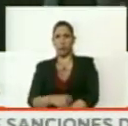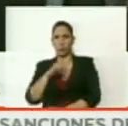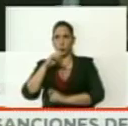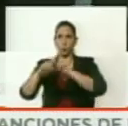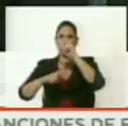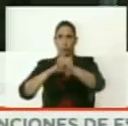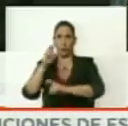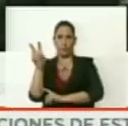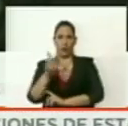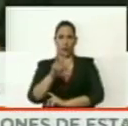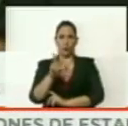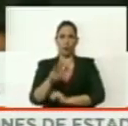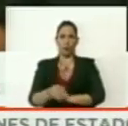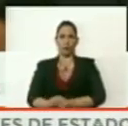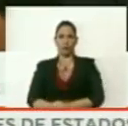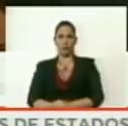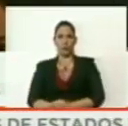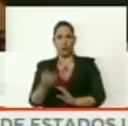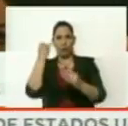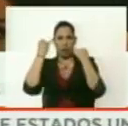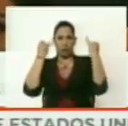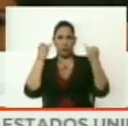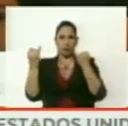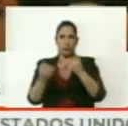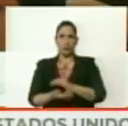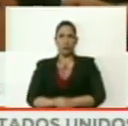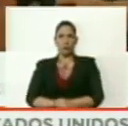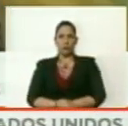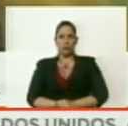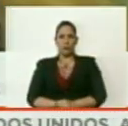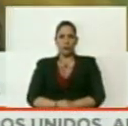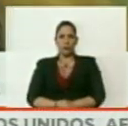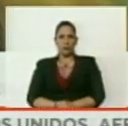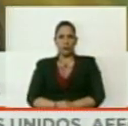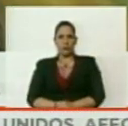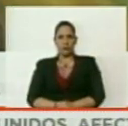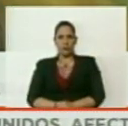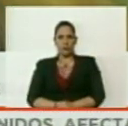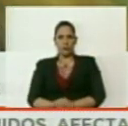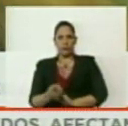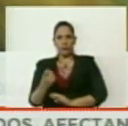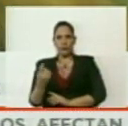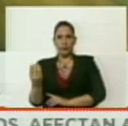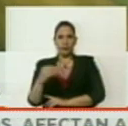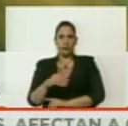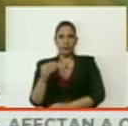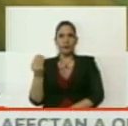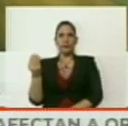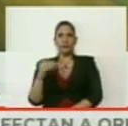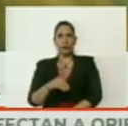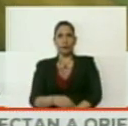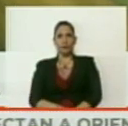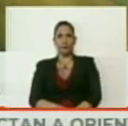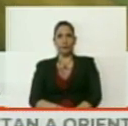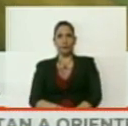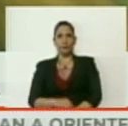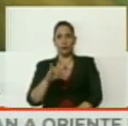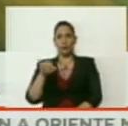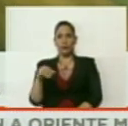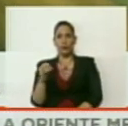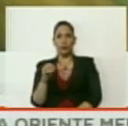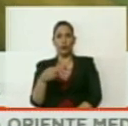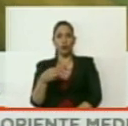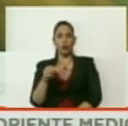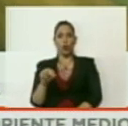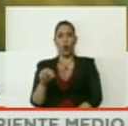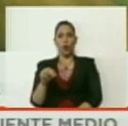con Venezuela, con ideas trasnochadas. Hace falta mucho más que un John Bolton desesperado